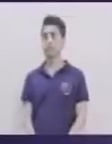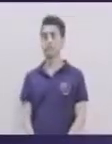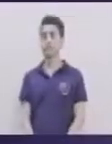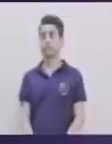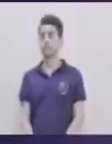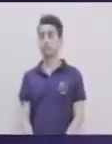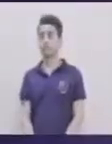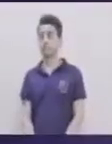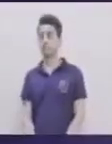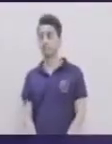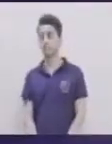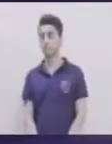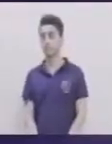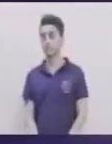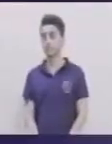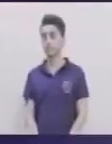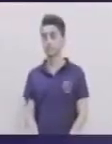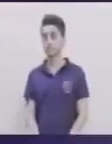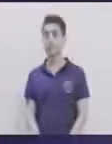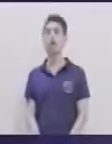Jocote.